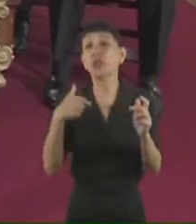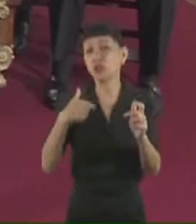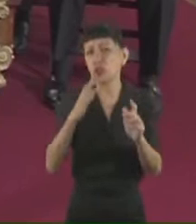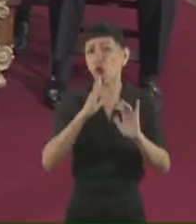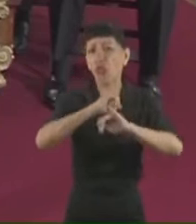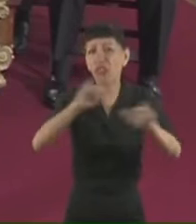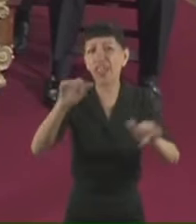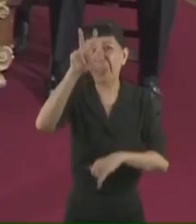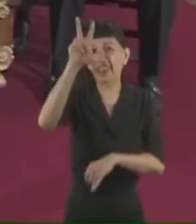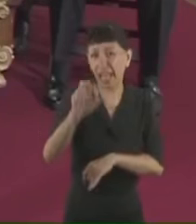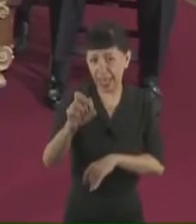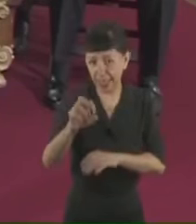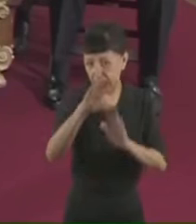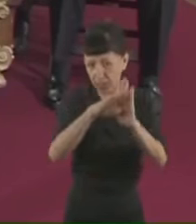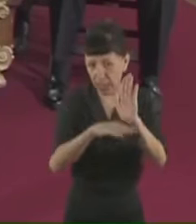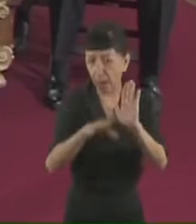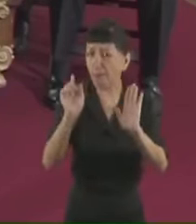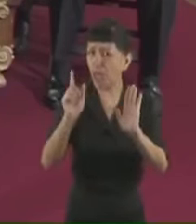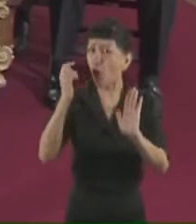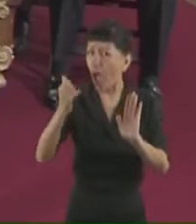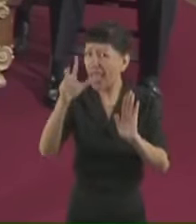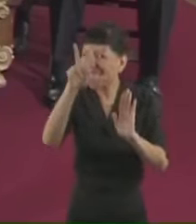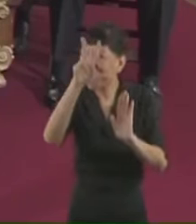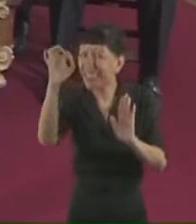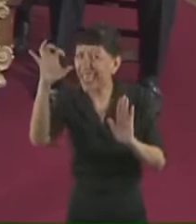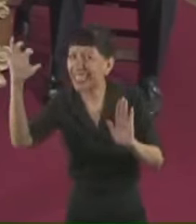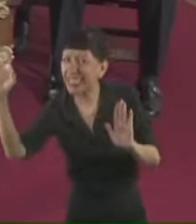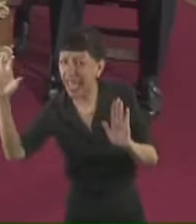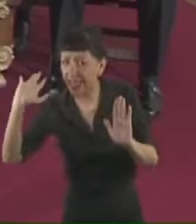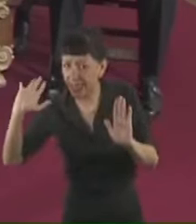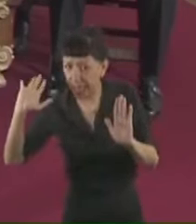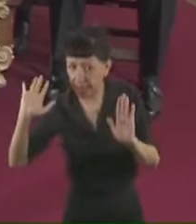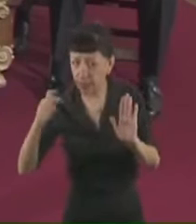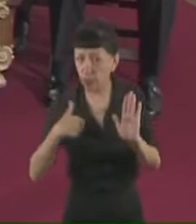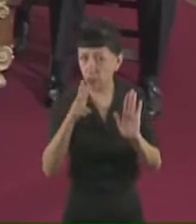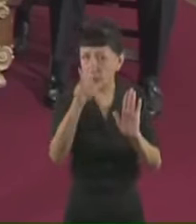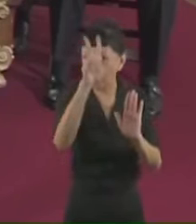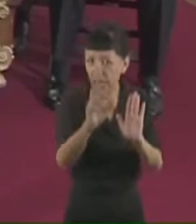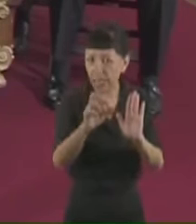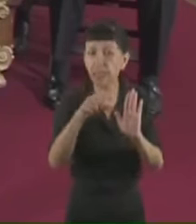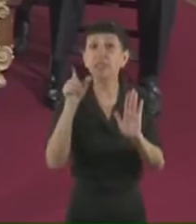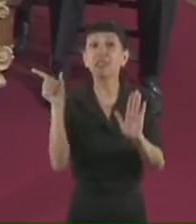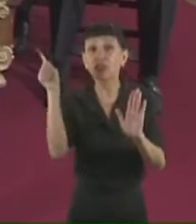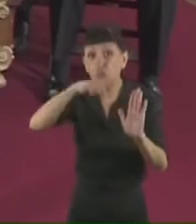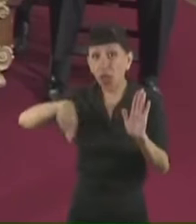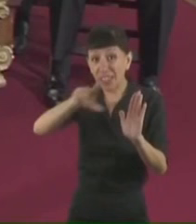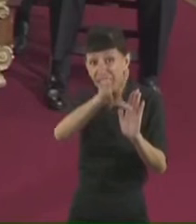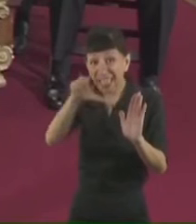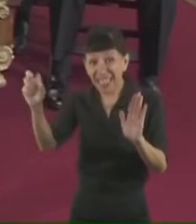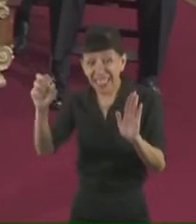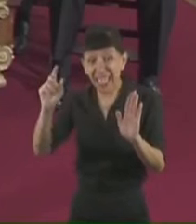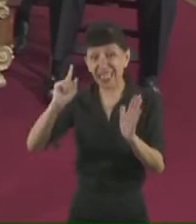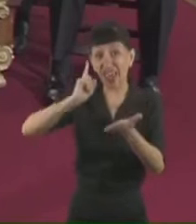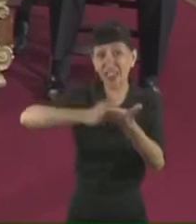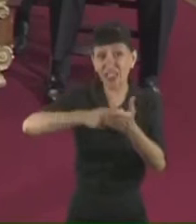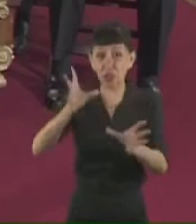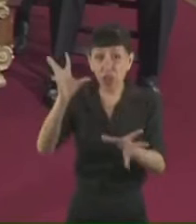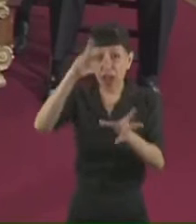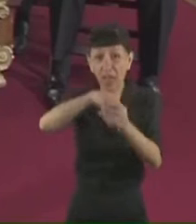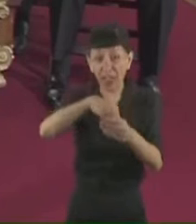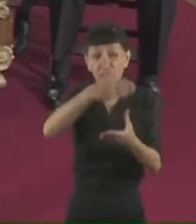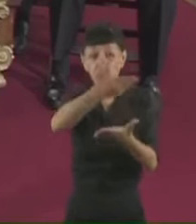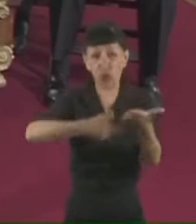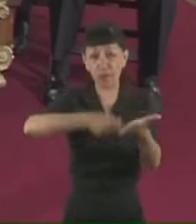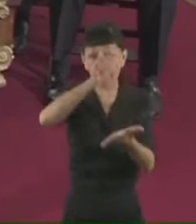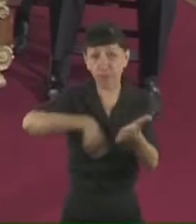acción inmediata los diputados y senadores de la nación enfrentarán la responsabilidad histórica de elegir entre